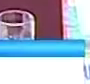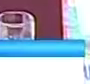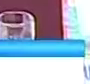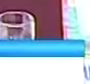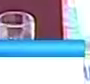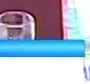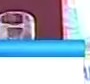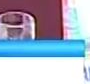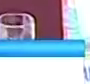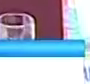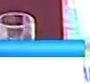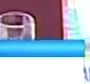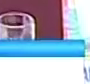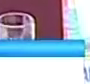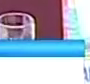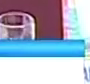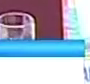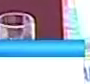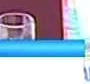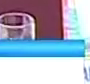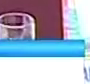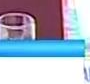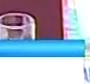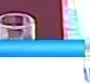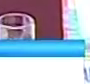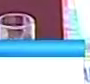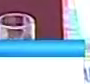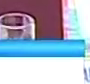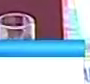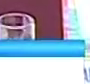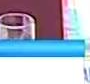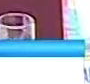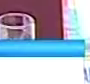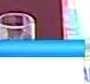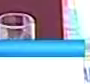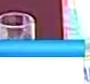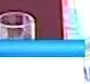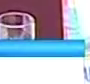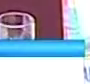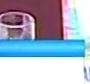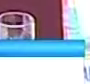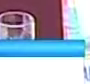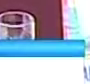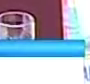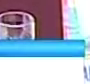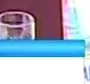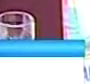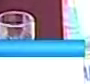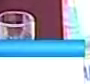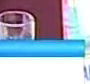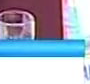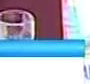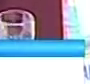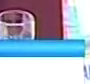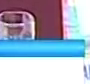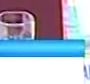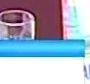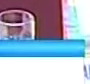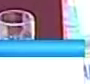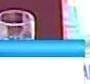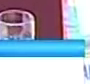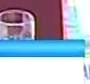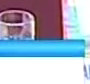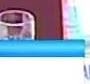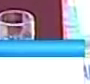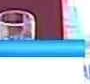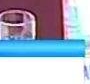estamos citando para las 4 de la tarde. Les comunico también, señores congresistas, por favor, presten atención. que para el día de mañana